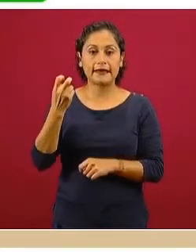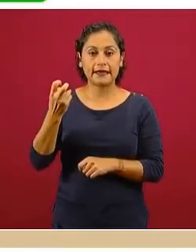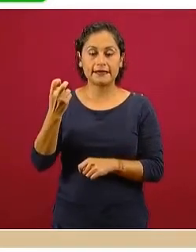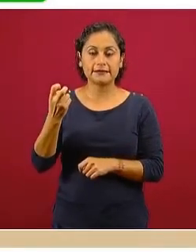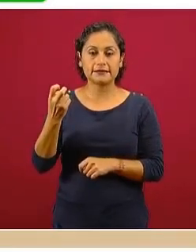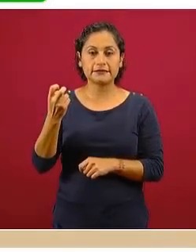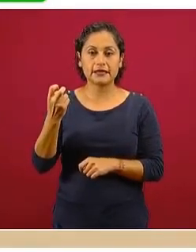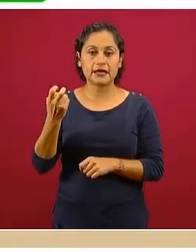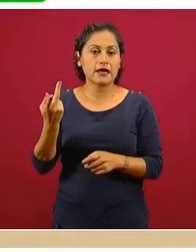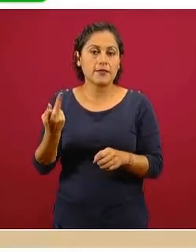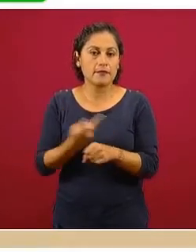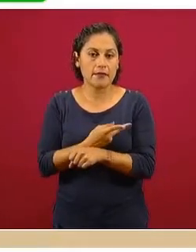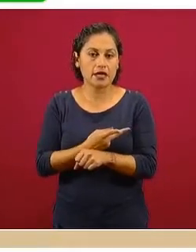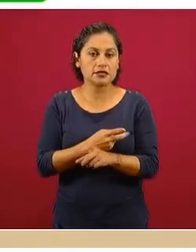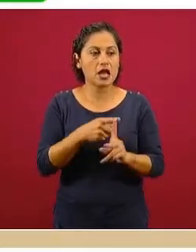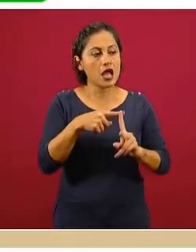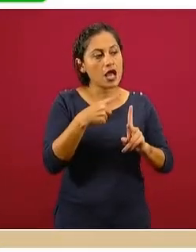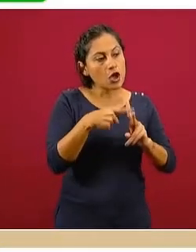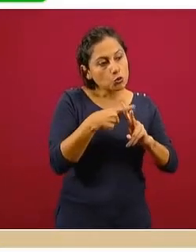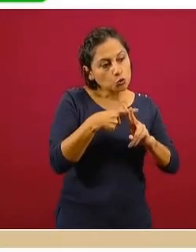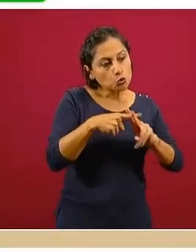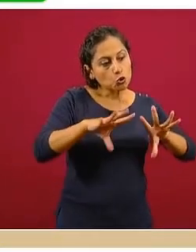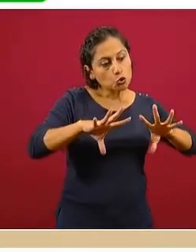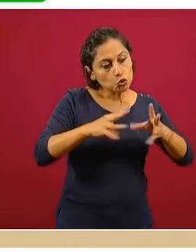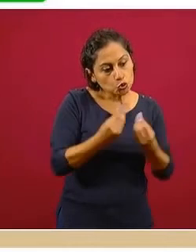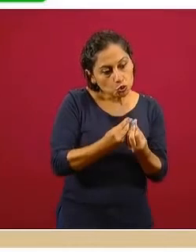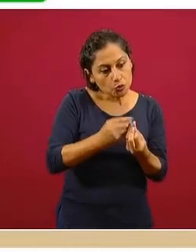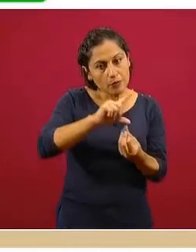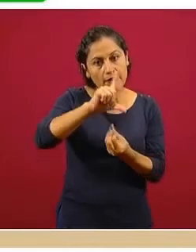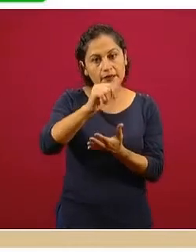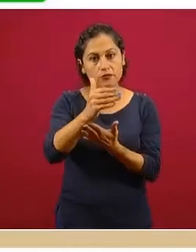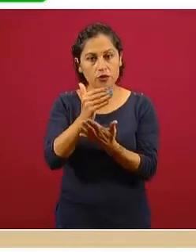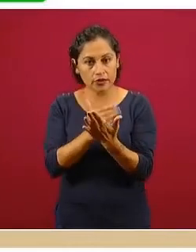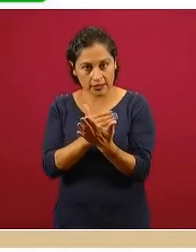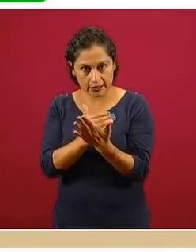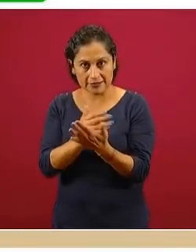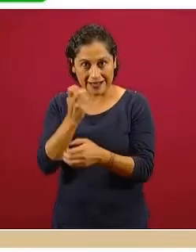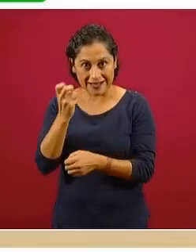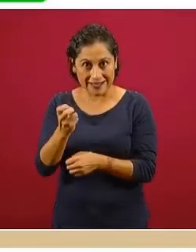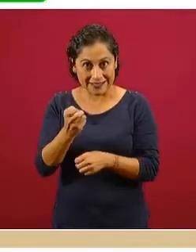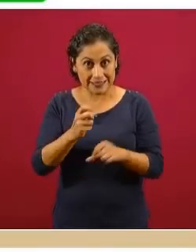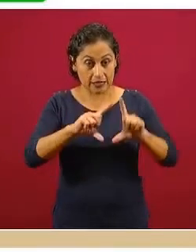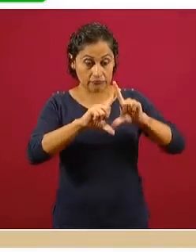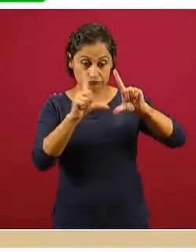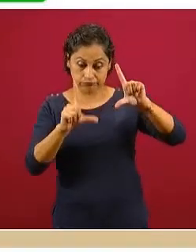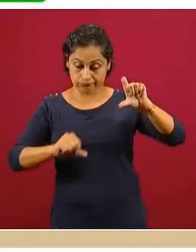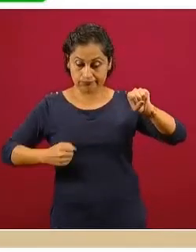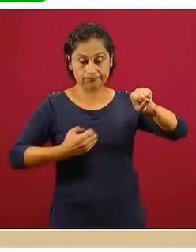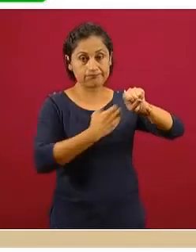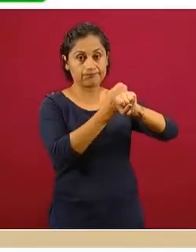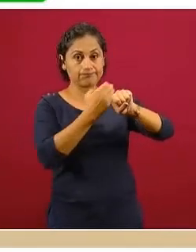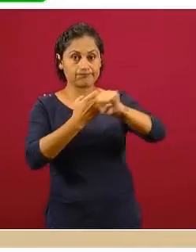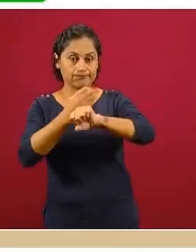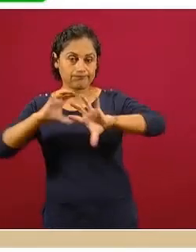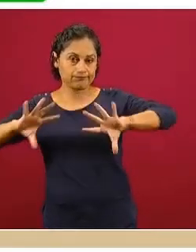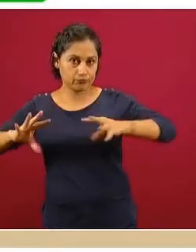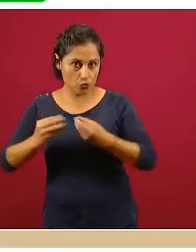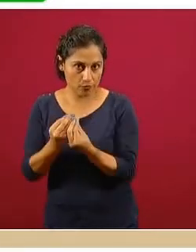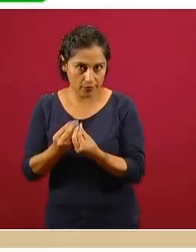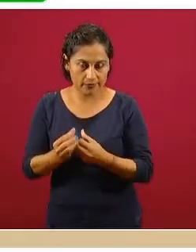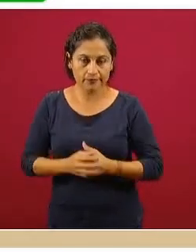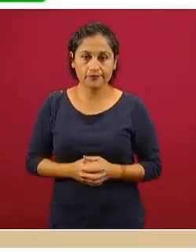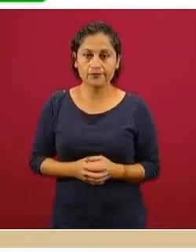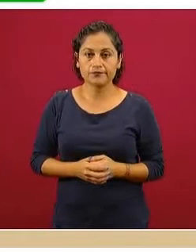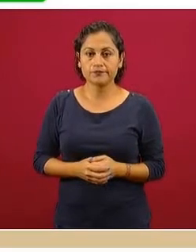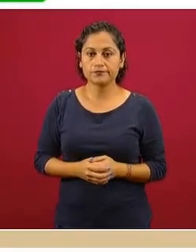las sumas y las restas de lo que en su momento está ocurriendo en cada una de las 32 entidades federativas. De hecho,